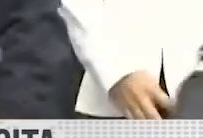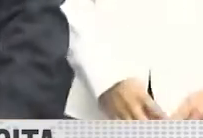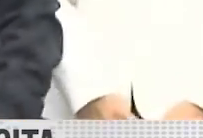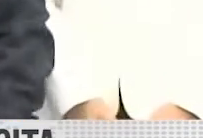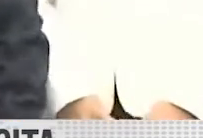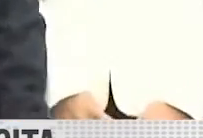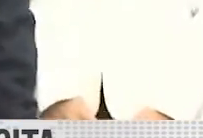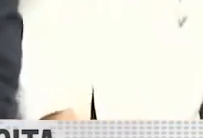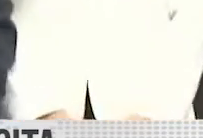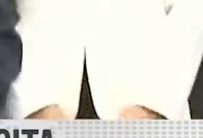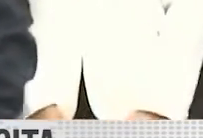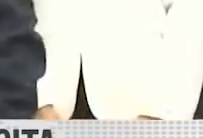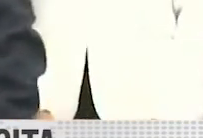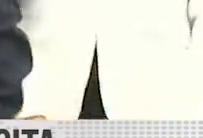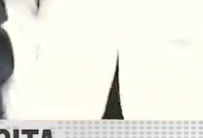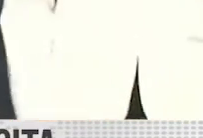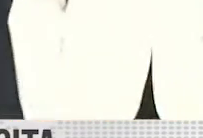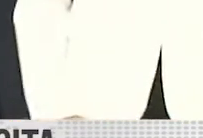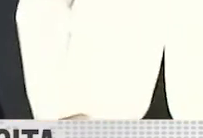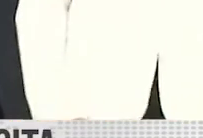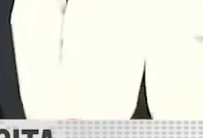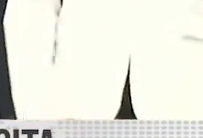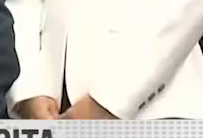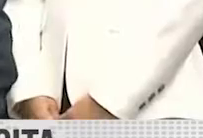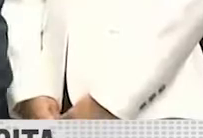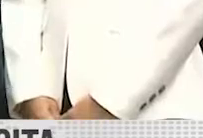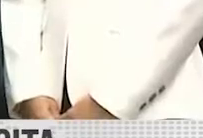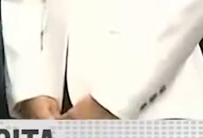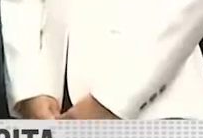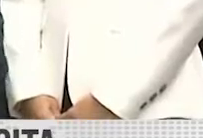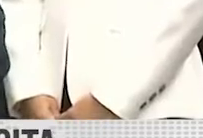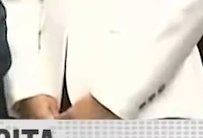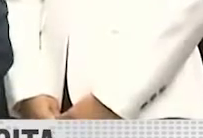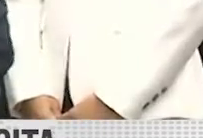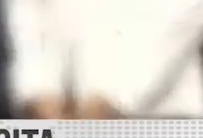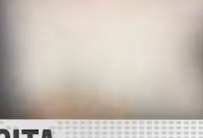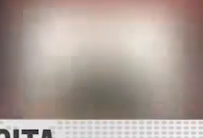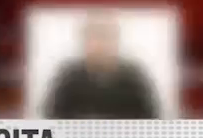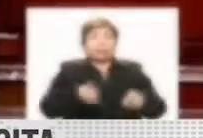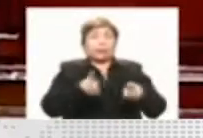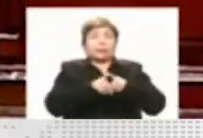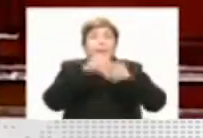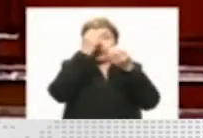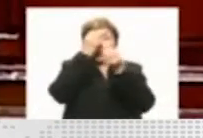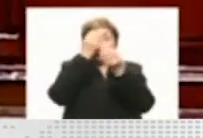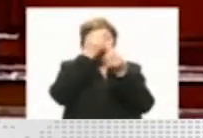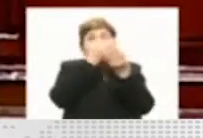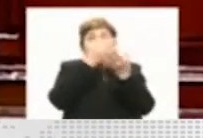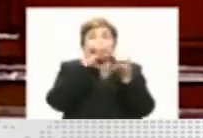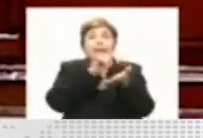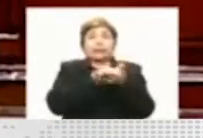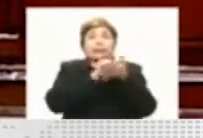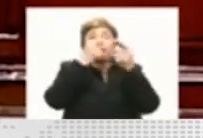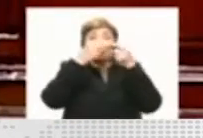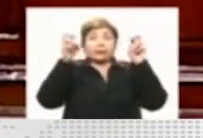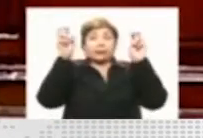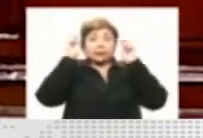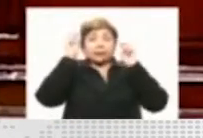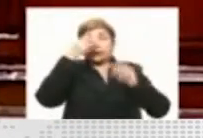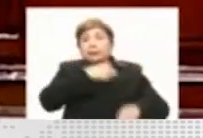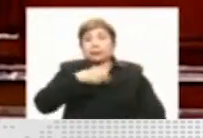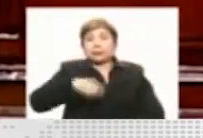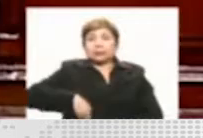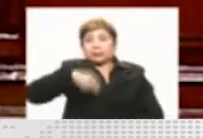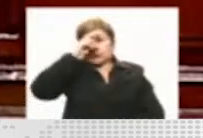del jefe de estado era la reconsideración de la comisión de educación tengo a informar que el presidente castillo